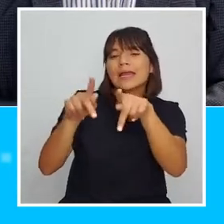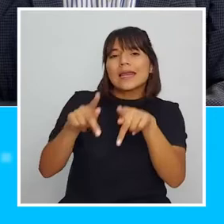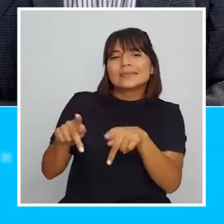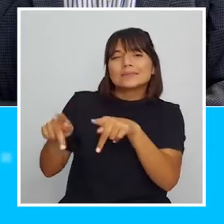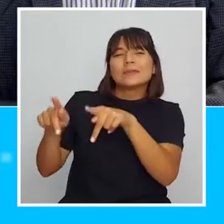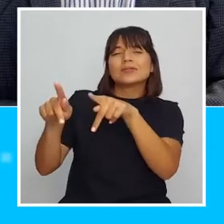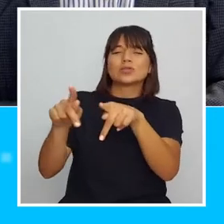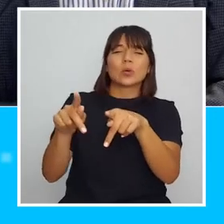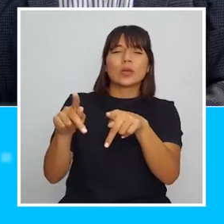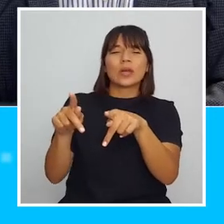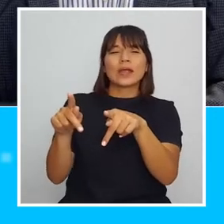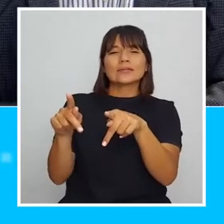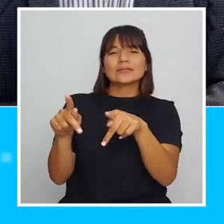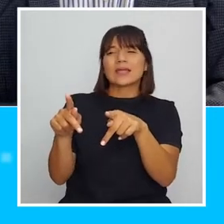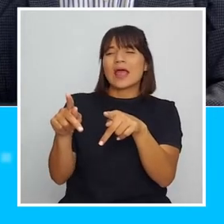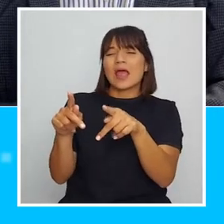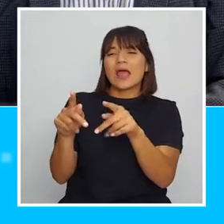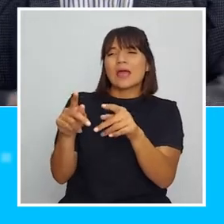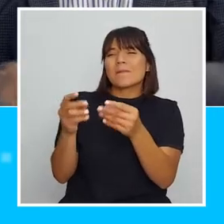demasiada facilidad a